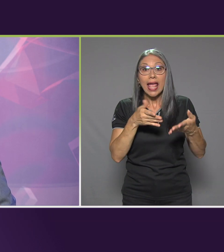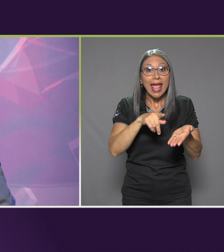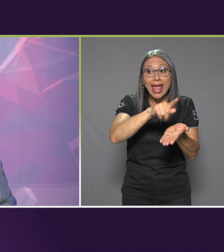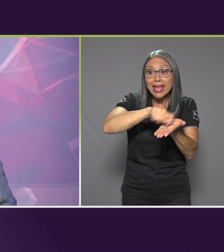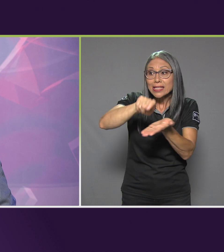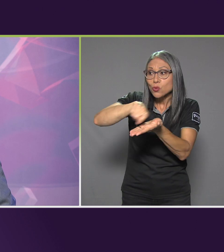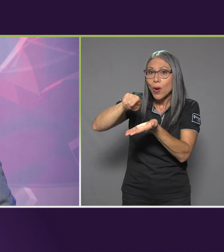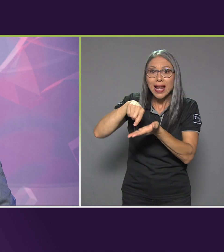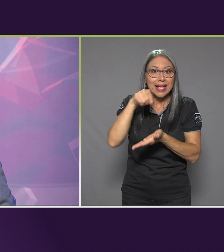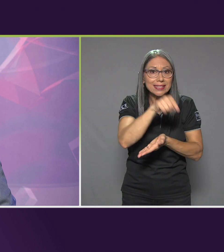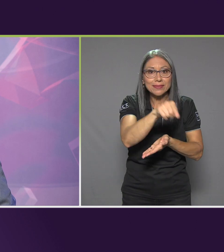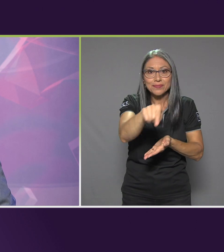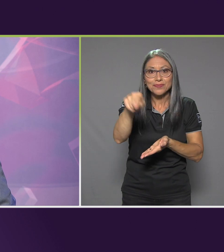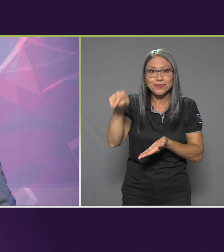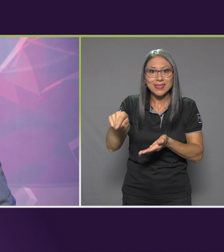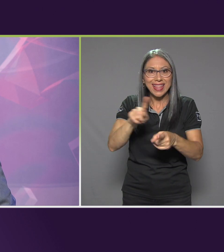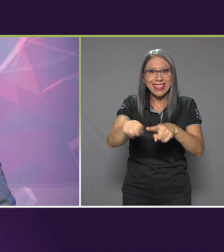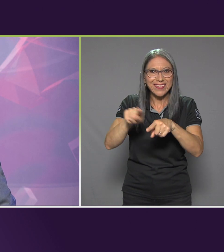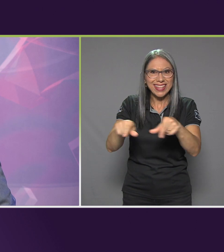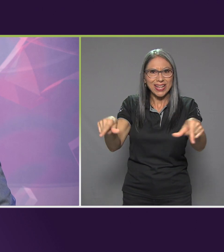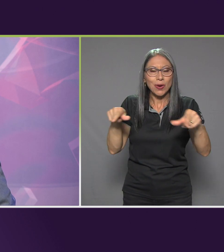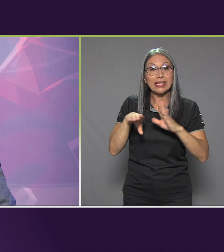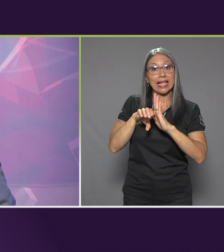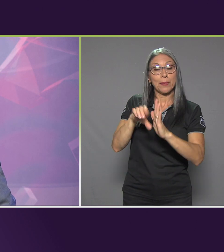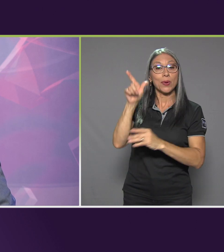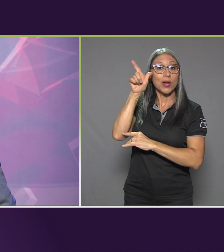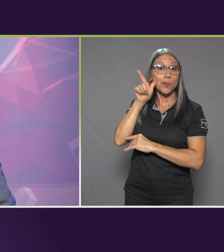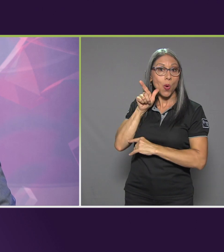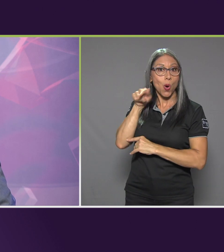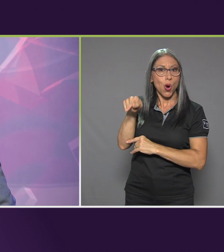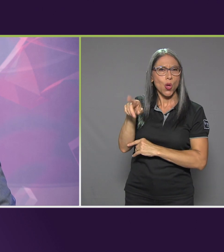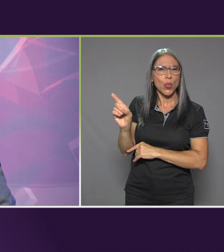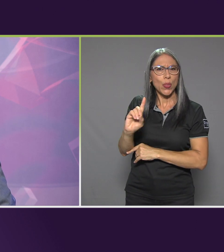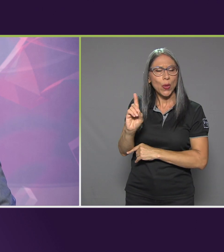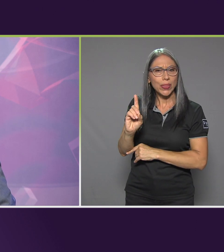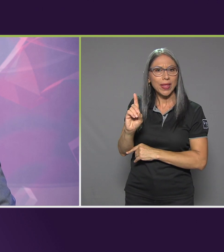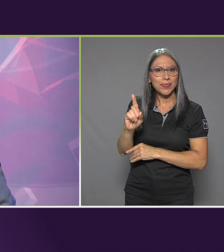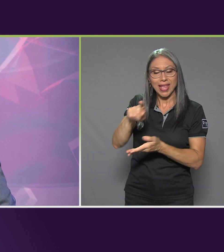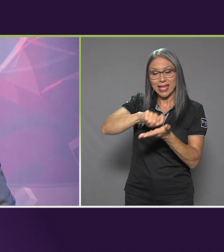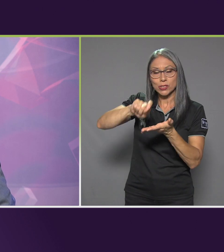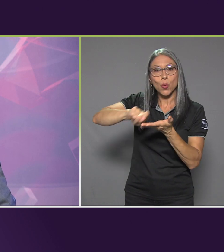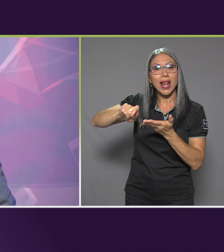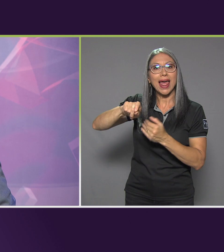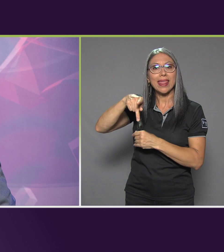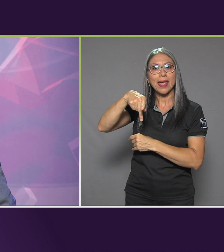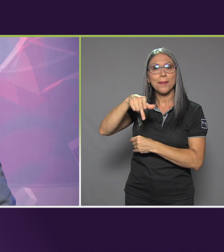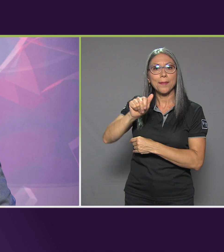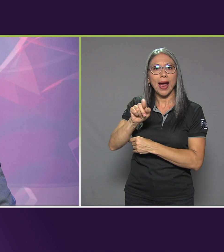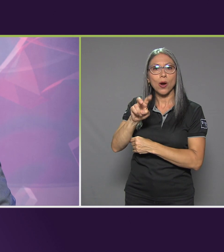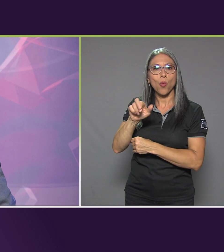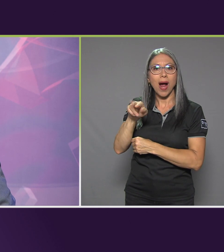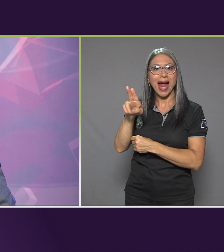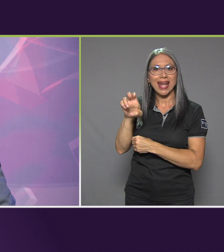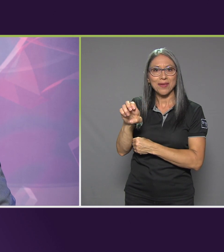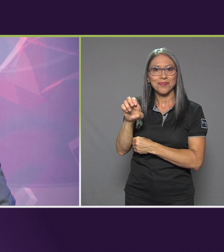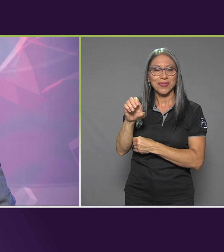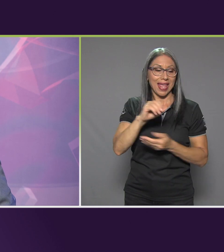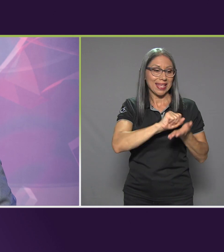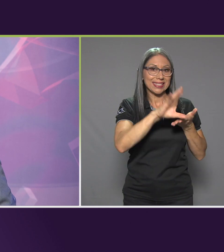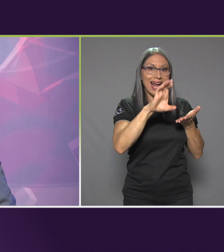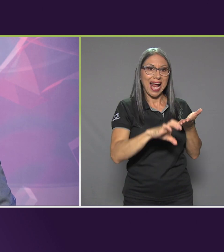En escuelas, ¿verdad?, de las localidades, por ejemplo, en Limón está en la escuela de Pacuare, en San